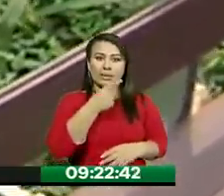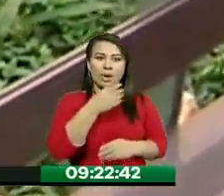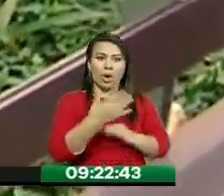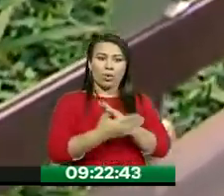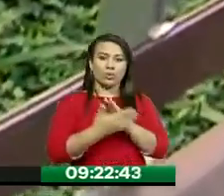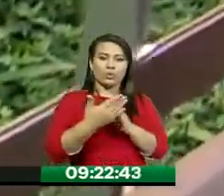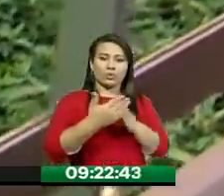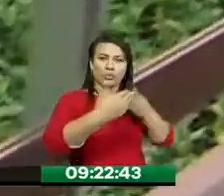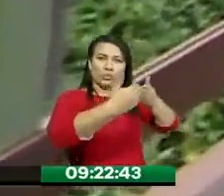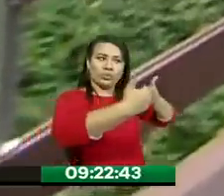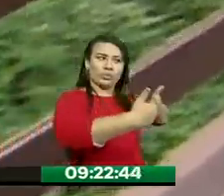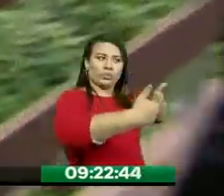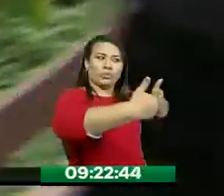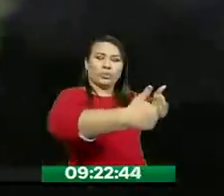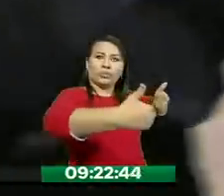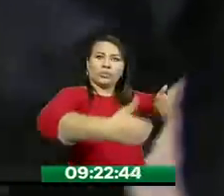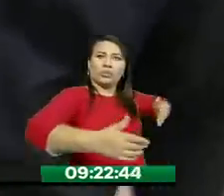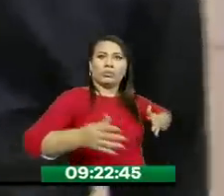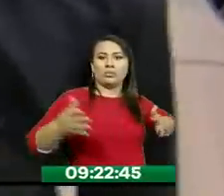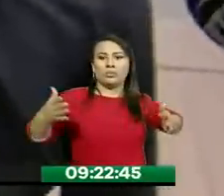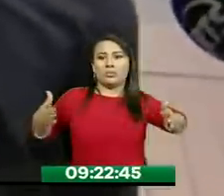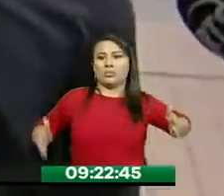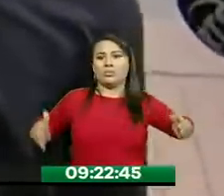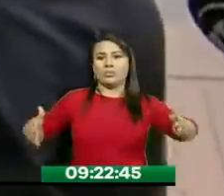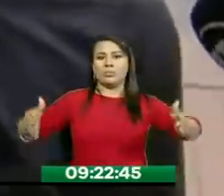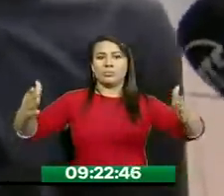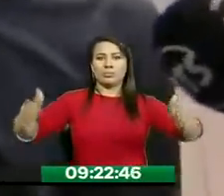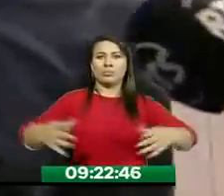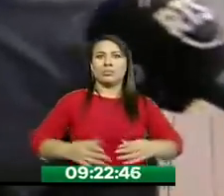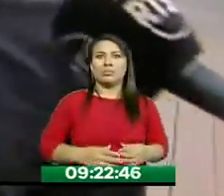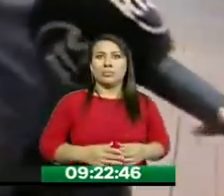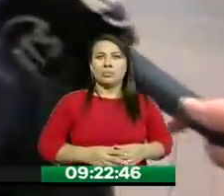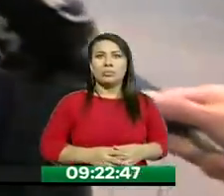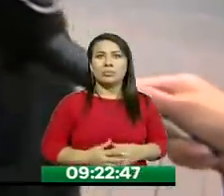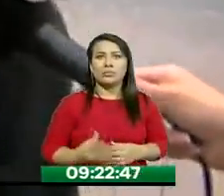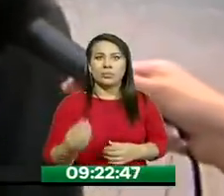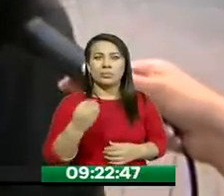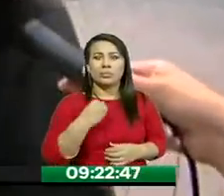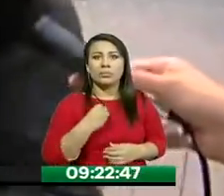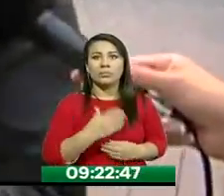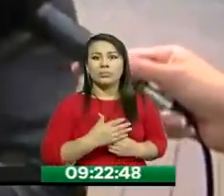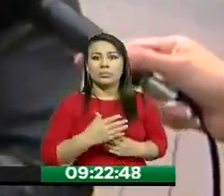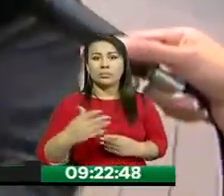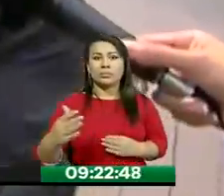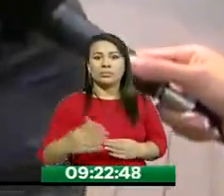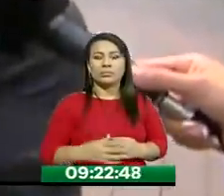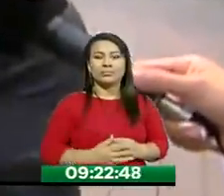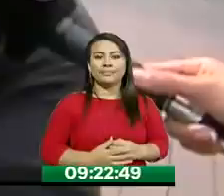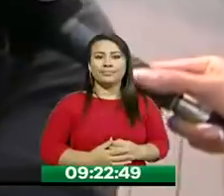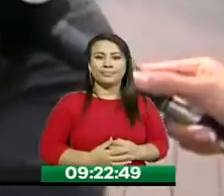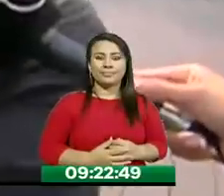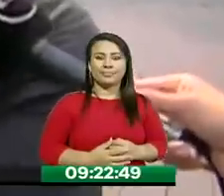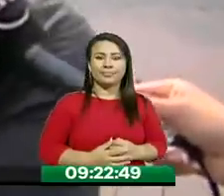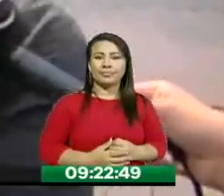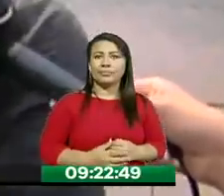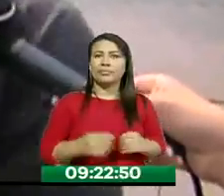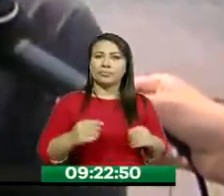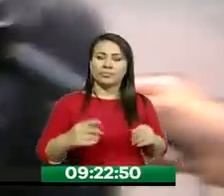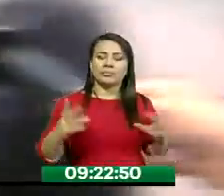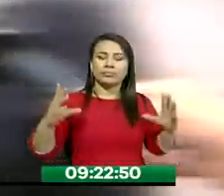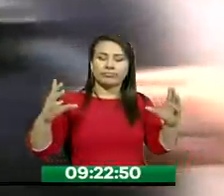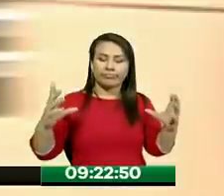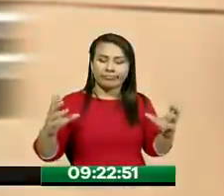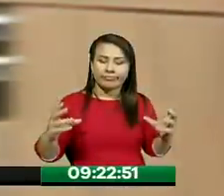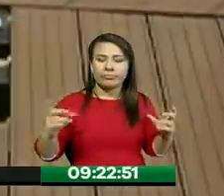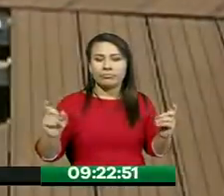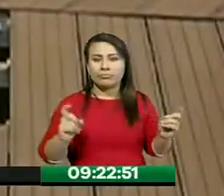las sustancias se puede presumir que era para el tráfico internacional. Después del pesaje correspondiente, se ha determinado el monto en